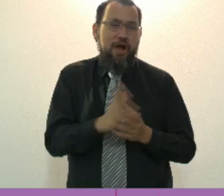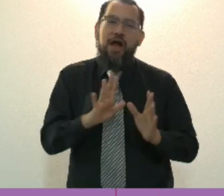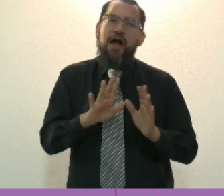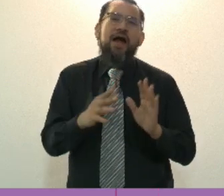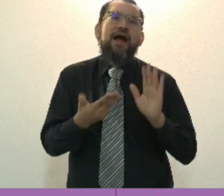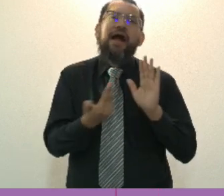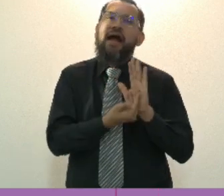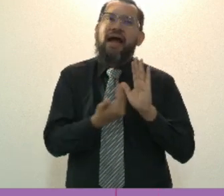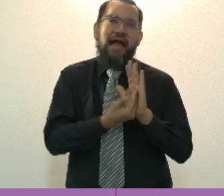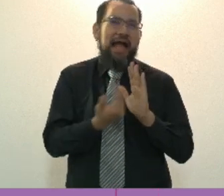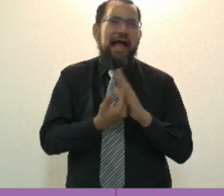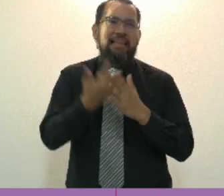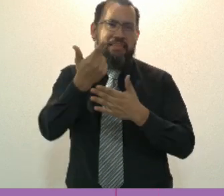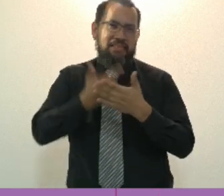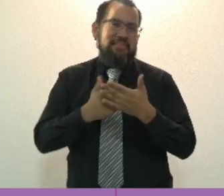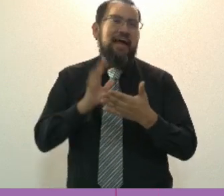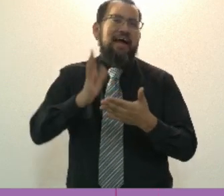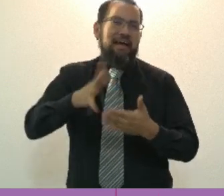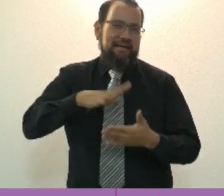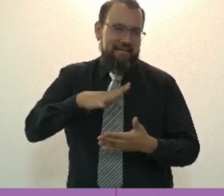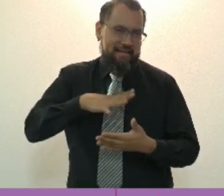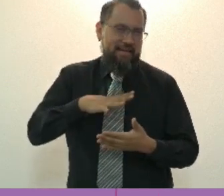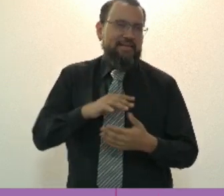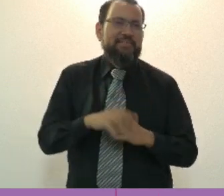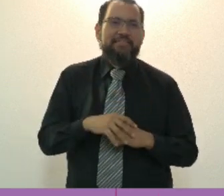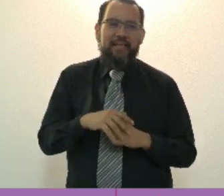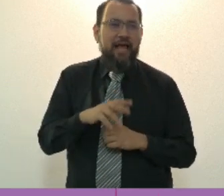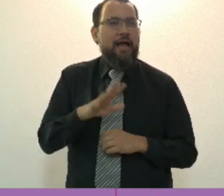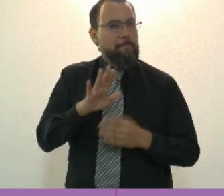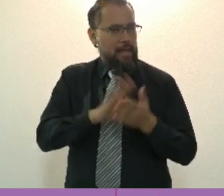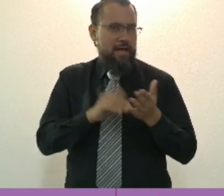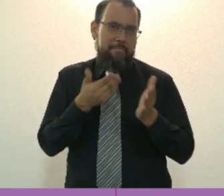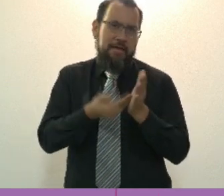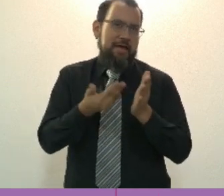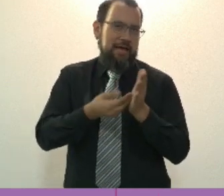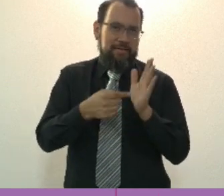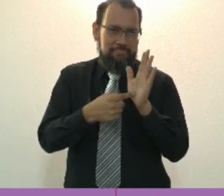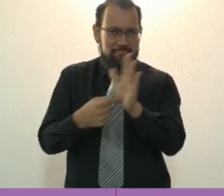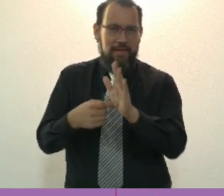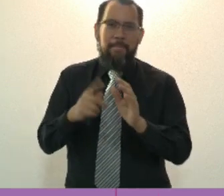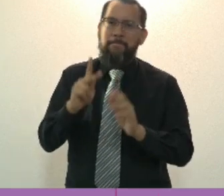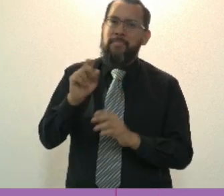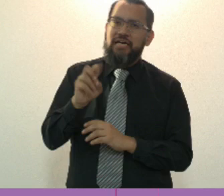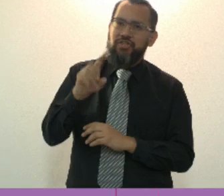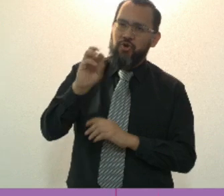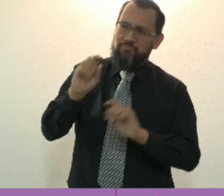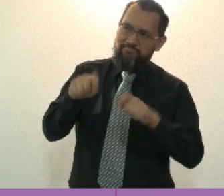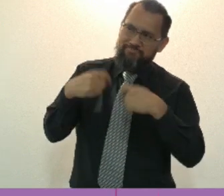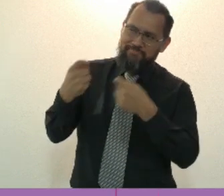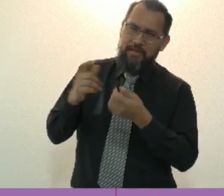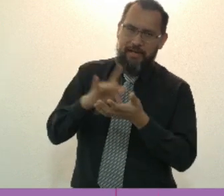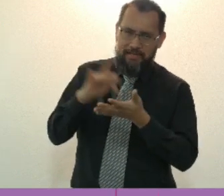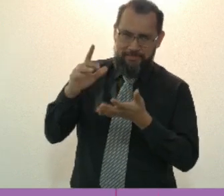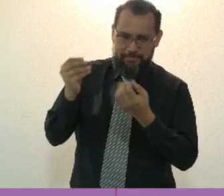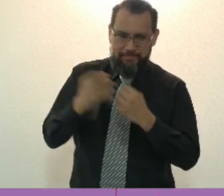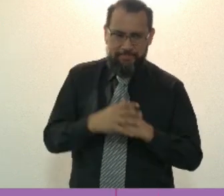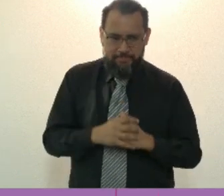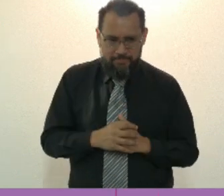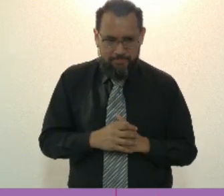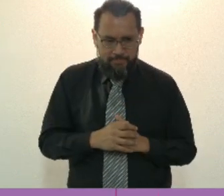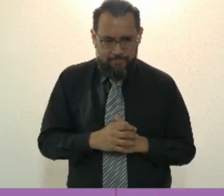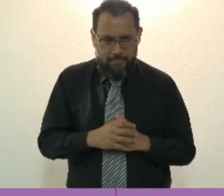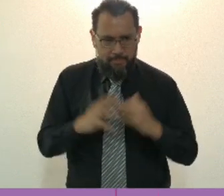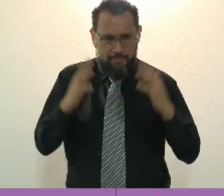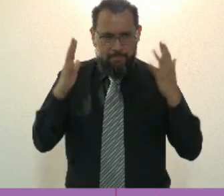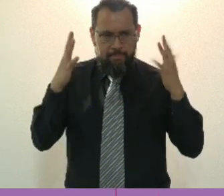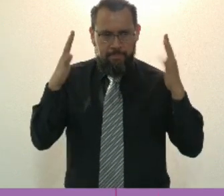el inventario, ¿verdad? Así es, papelito habla. Doctor Pedro Carta, muchísimas gracias. Muchísimas gracias y mucho